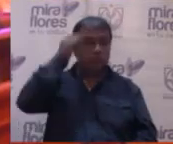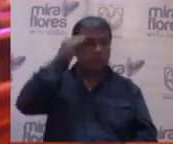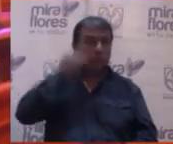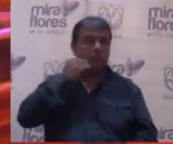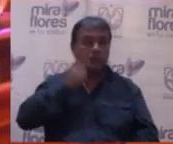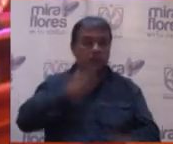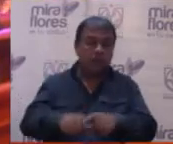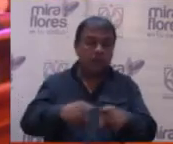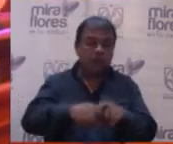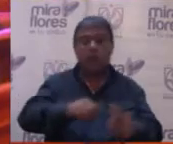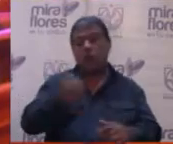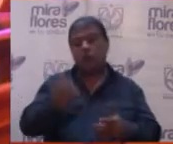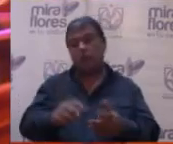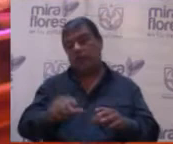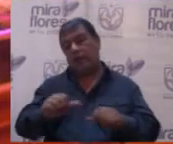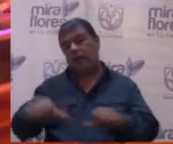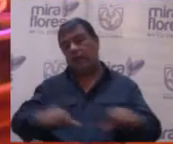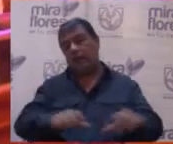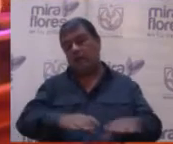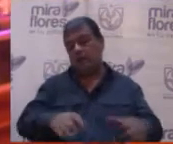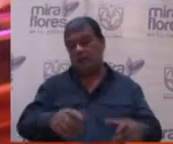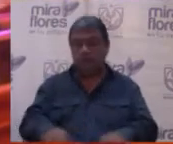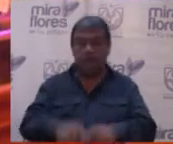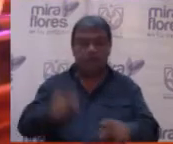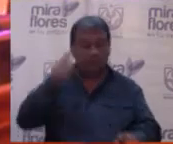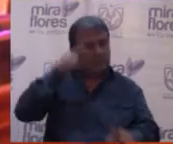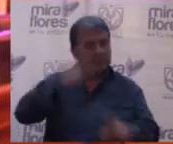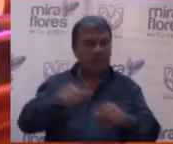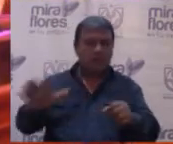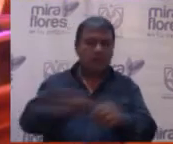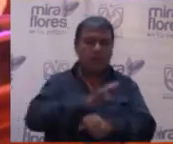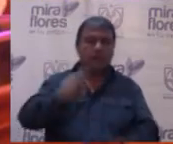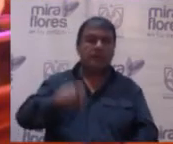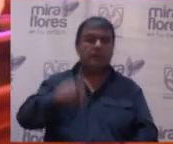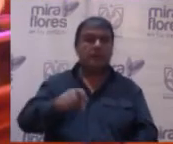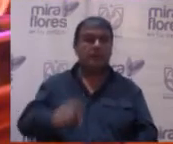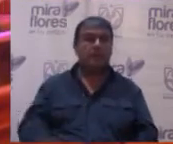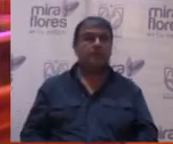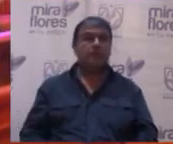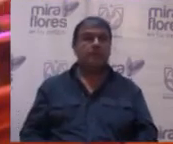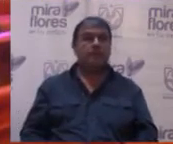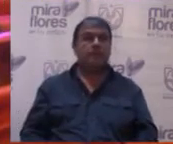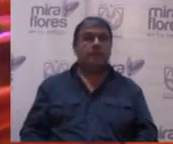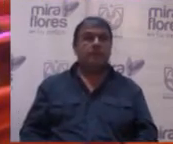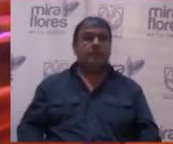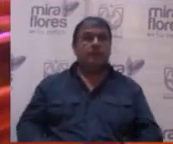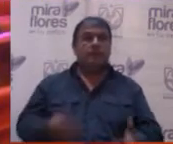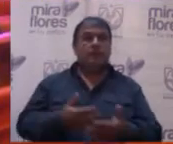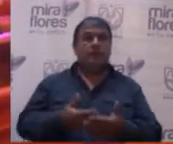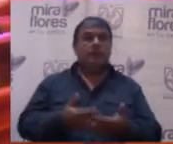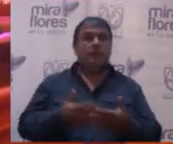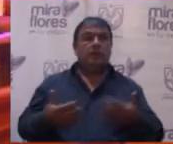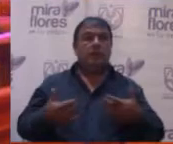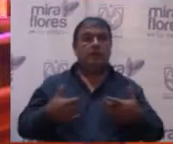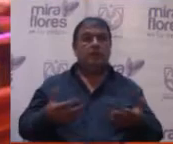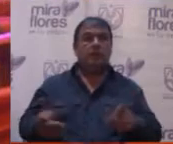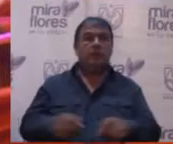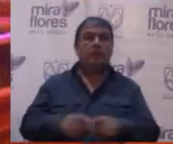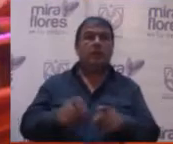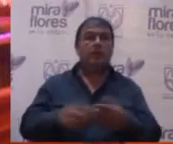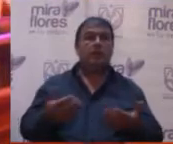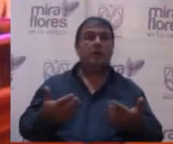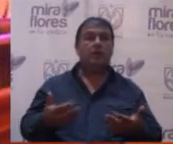actividades. Entonces, creemos que por ahora está cubierta esa necesidad, y bueno, se puede ver en un futuro lejano, creo que hay otras